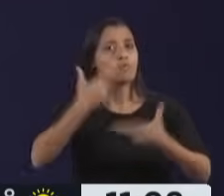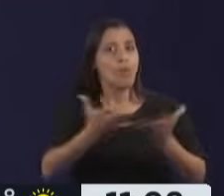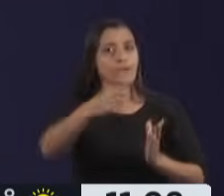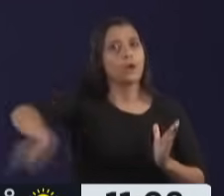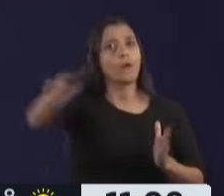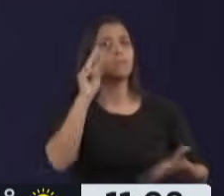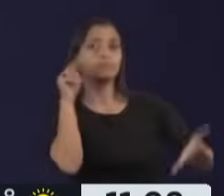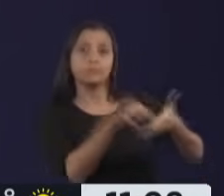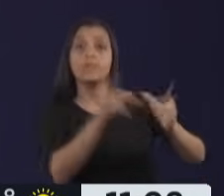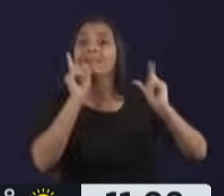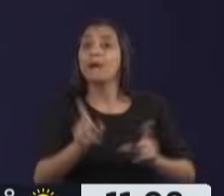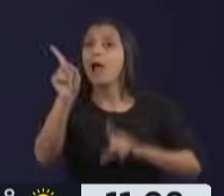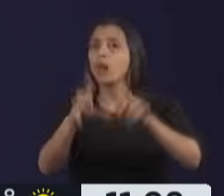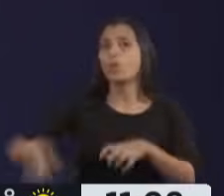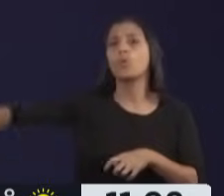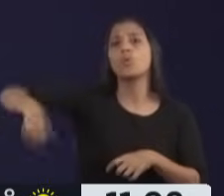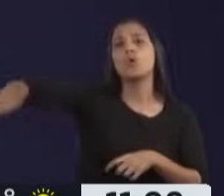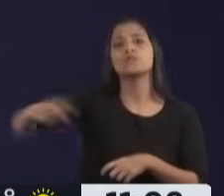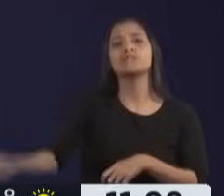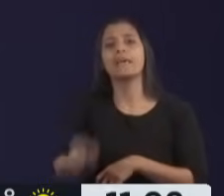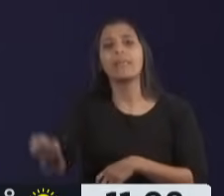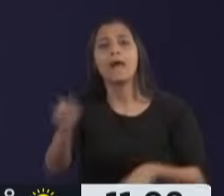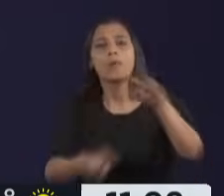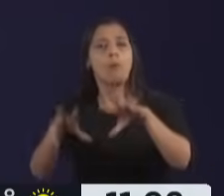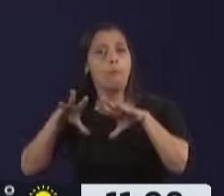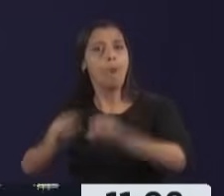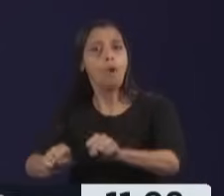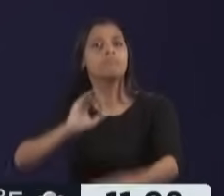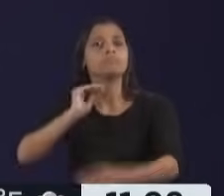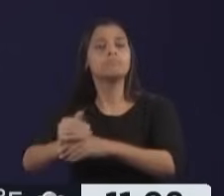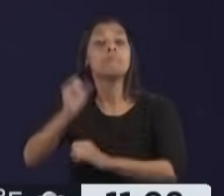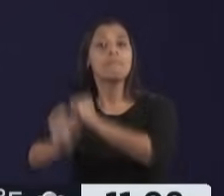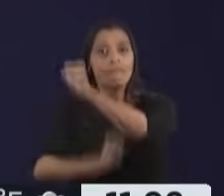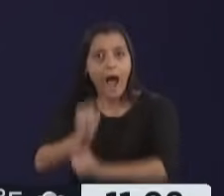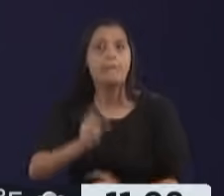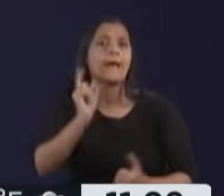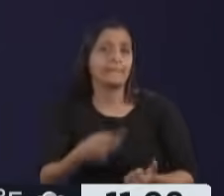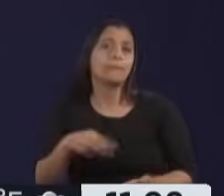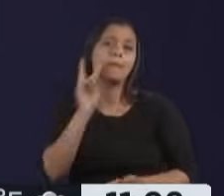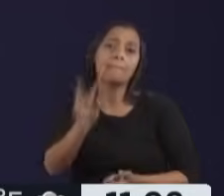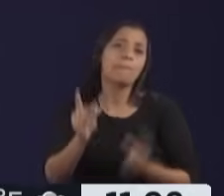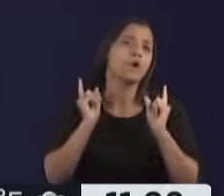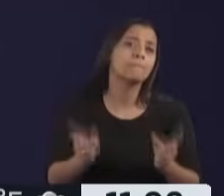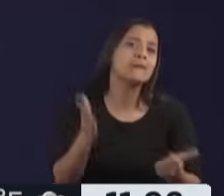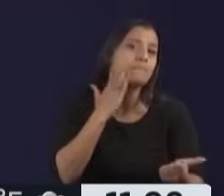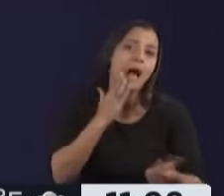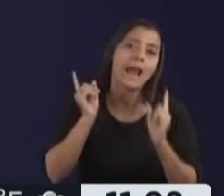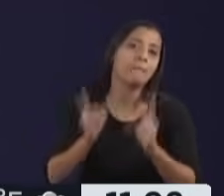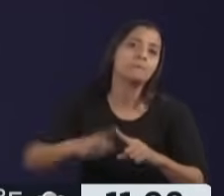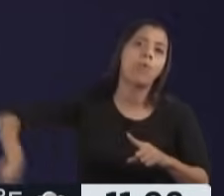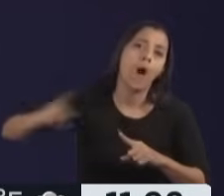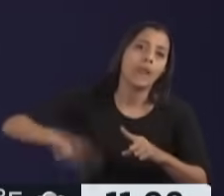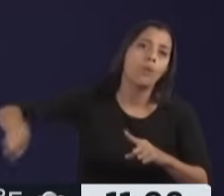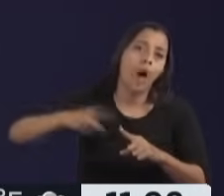Gente o sindicatos tratando de tomar fábricas y vimos además las mismas figuritas repetidas de siempre caminando